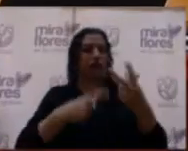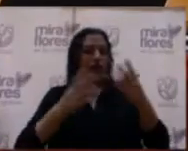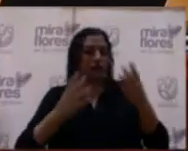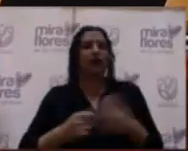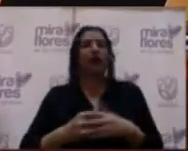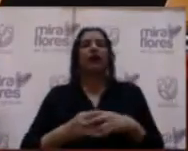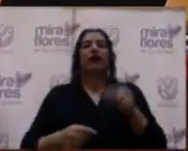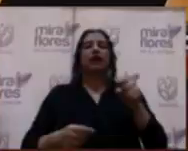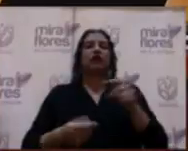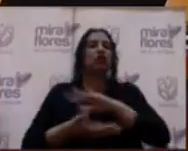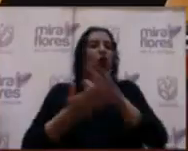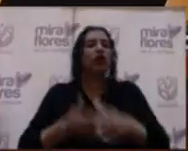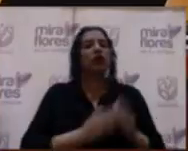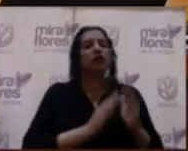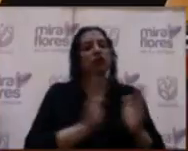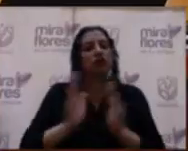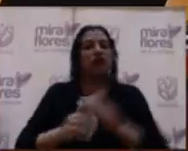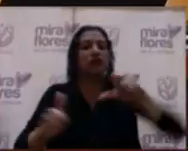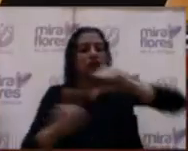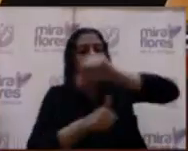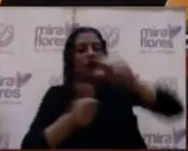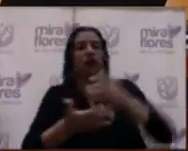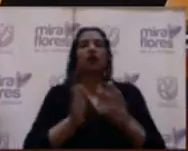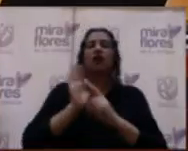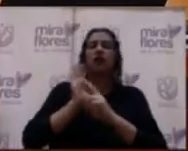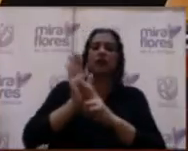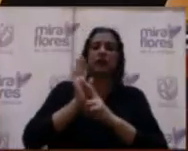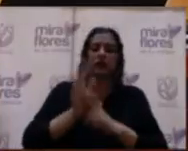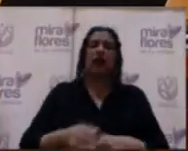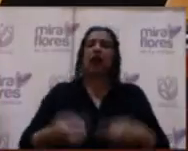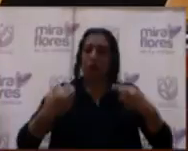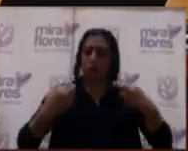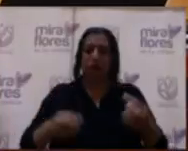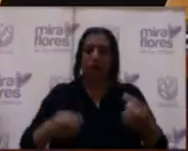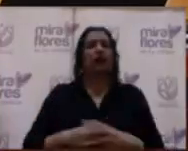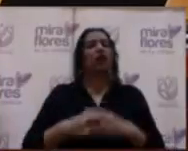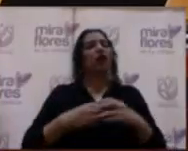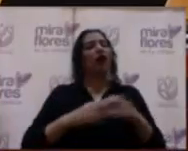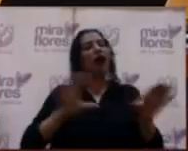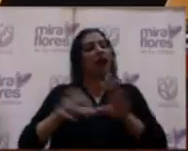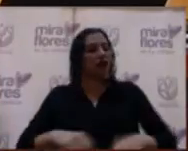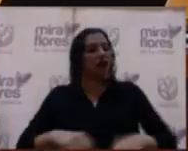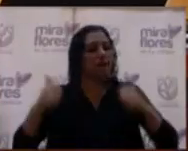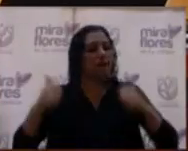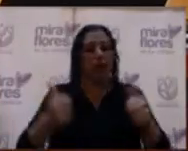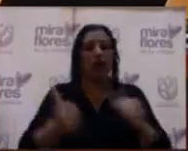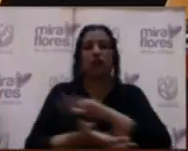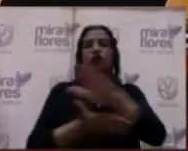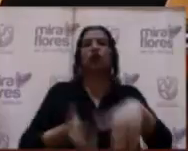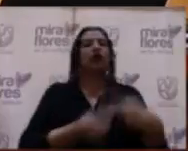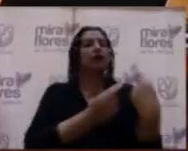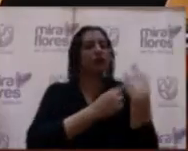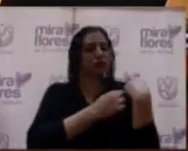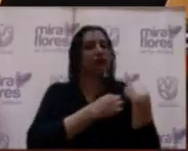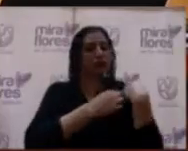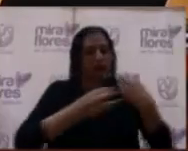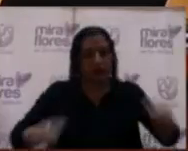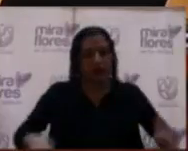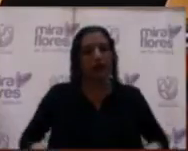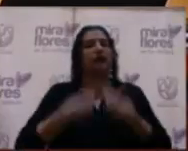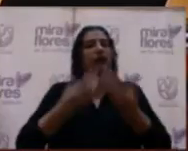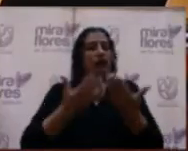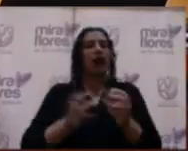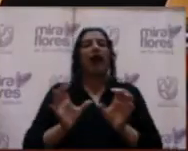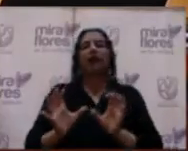coordinaciones llevadas a cabo con nuestros representantes permitieron cumplir a cabalidad las responsabilidades que fueron encomendadas